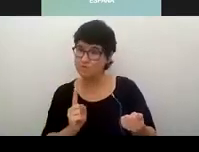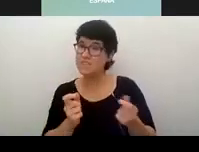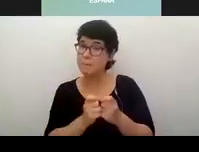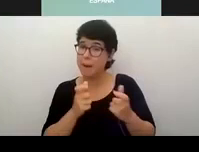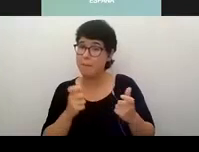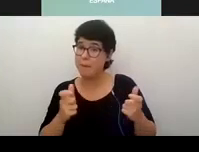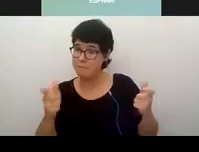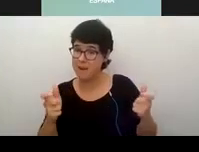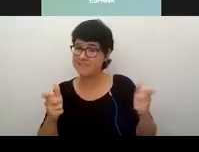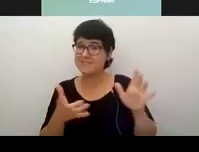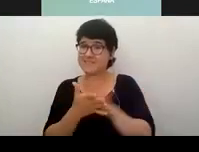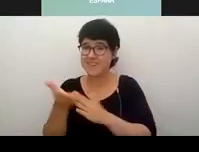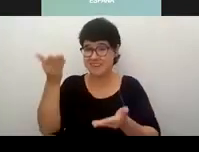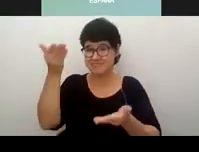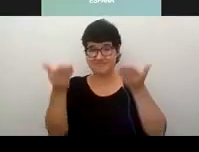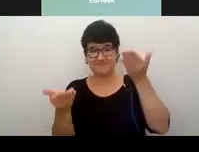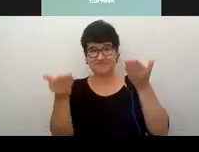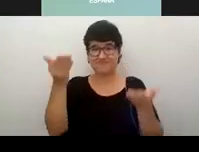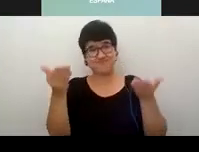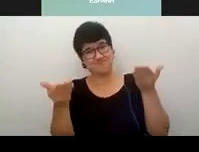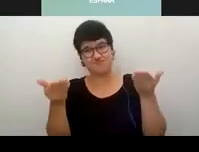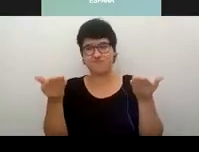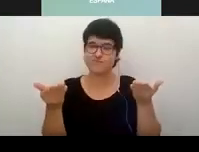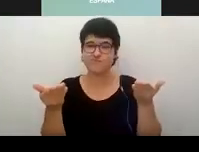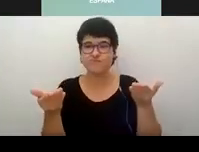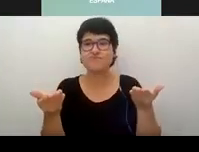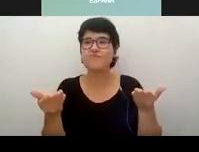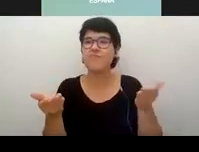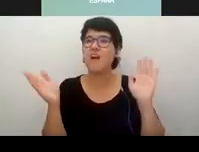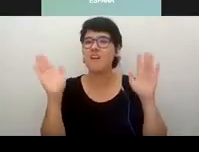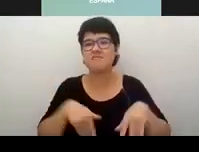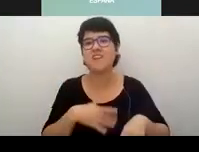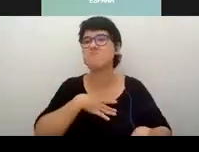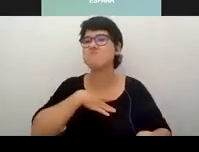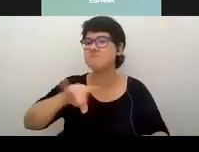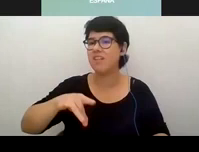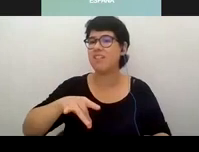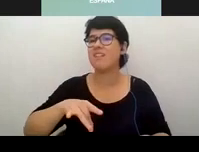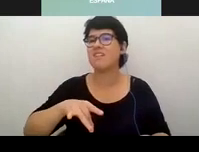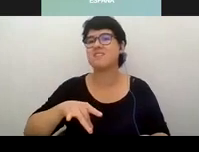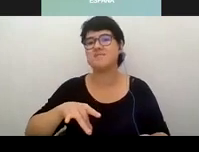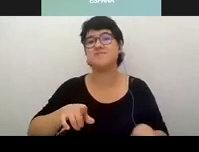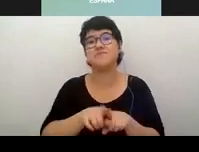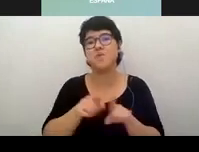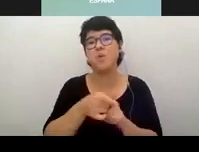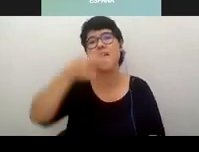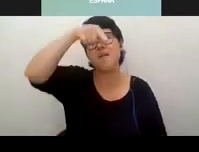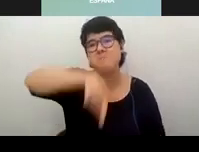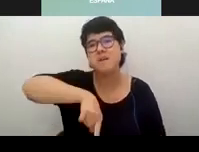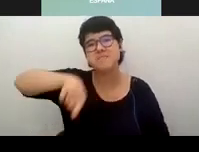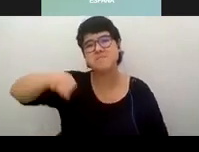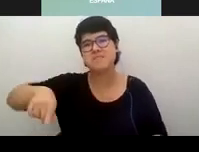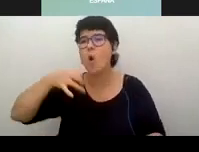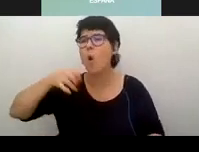el reequilibrio, la reposición de esa microbiota adecuada puede llevarle al chiquillo o a la chiquilla meses o incluso